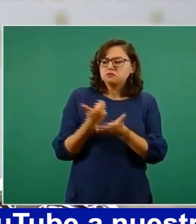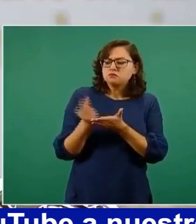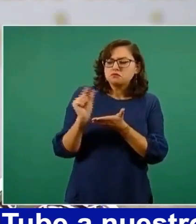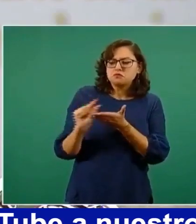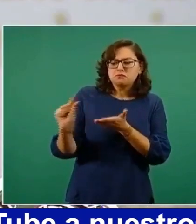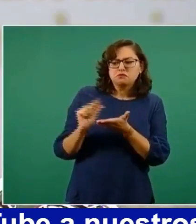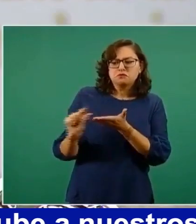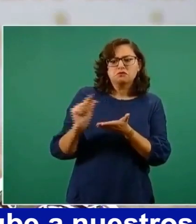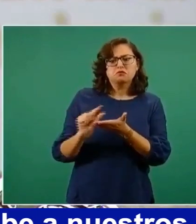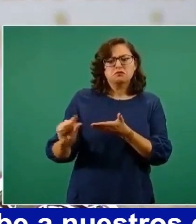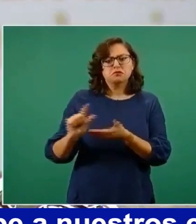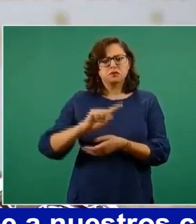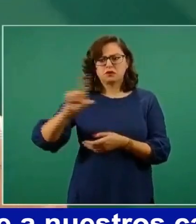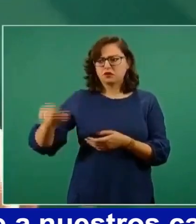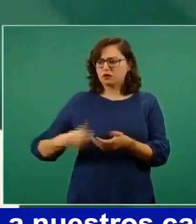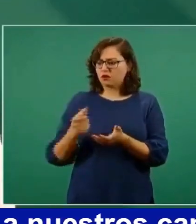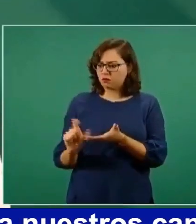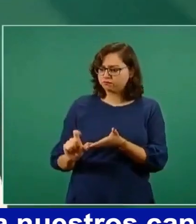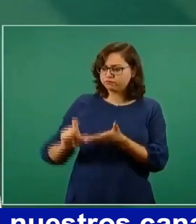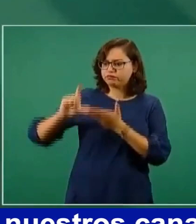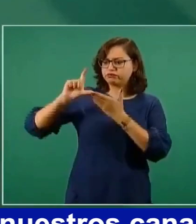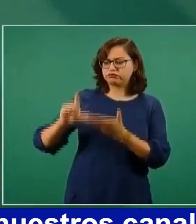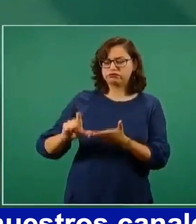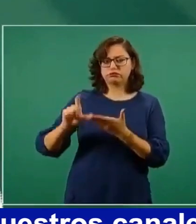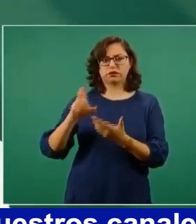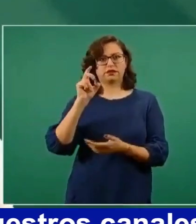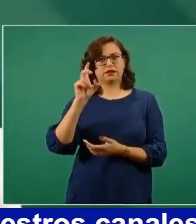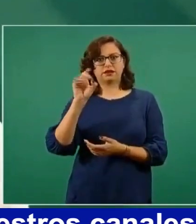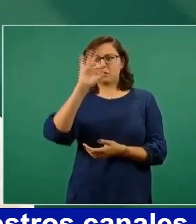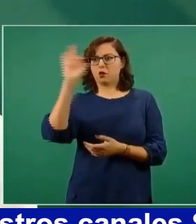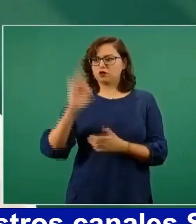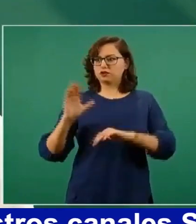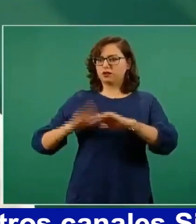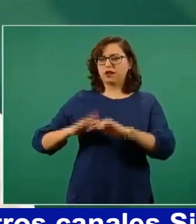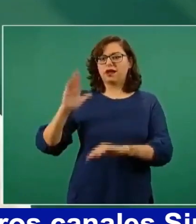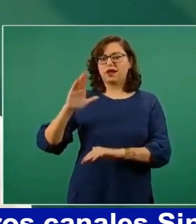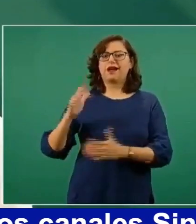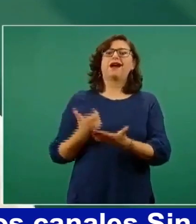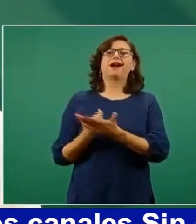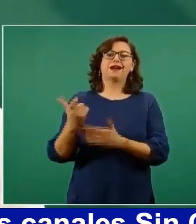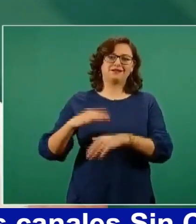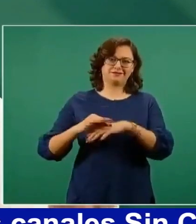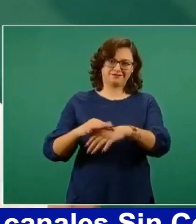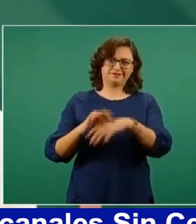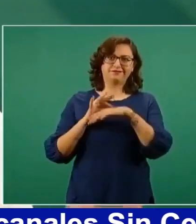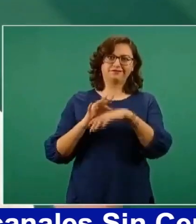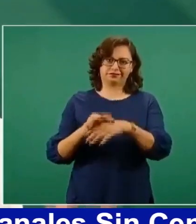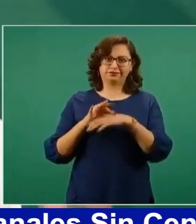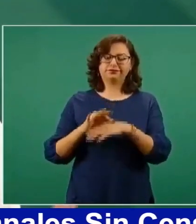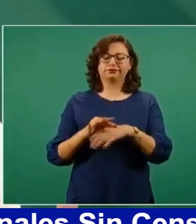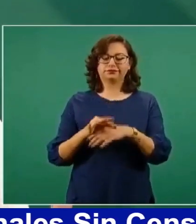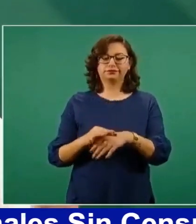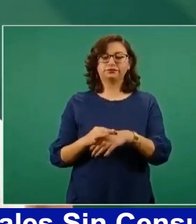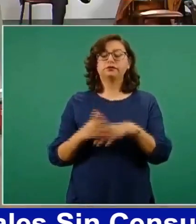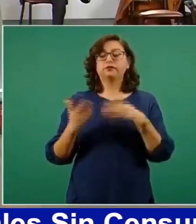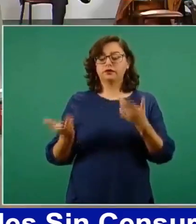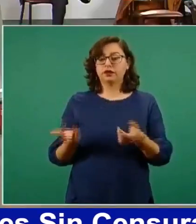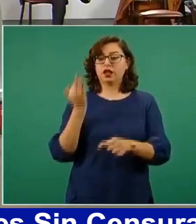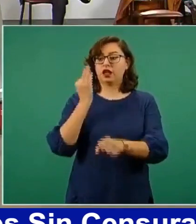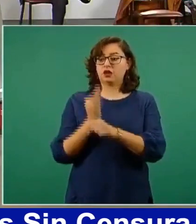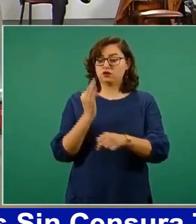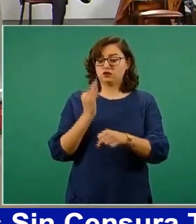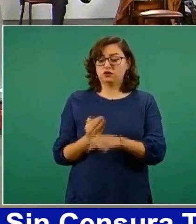propios. Incluso con datos del IMSS, estos registros tienen incrementos importantes en